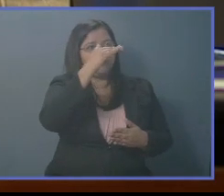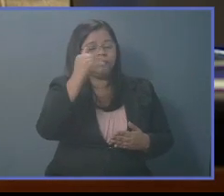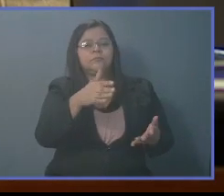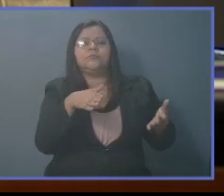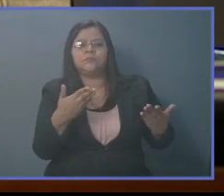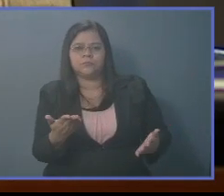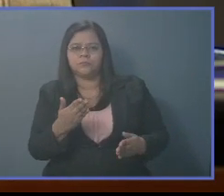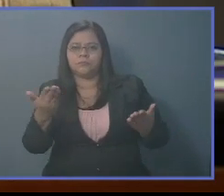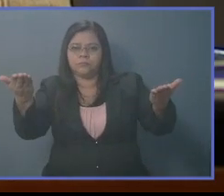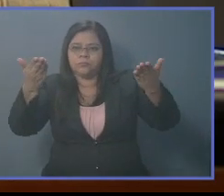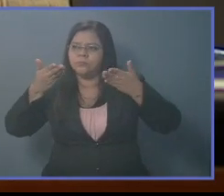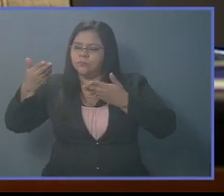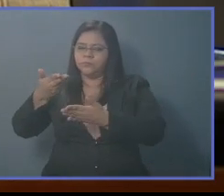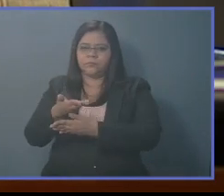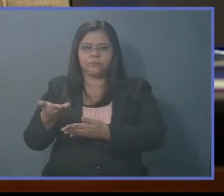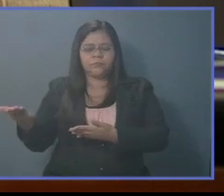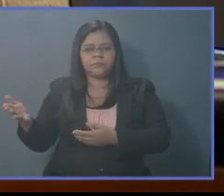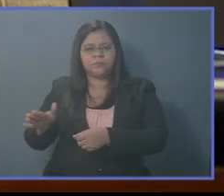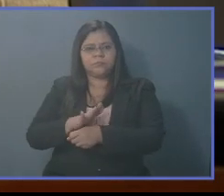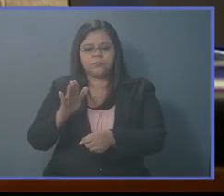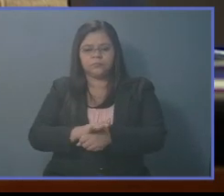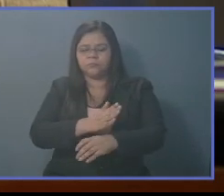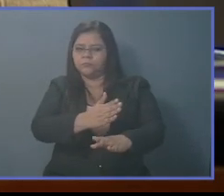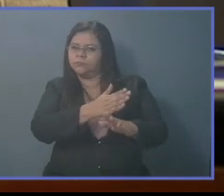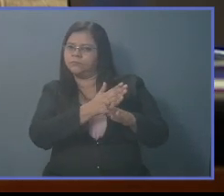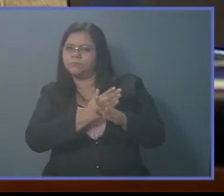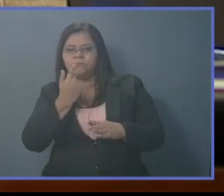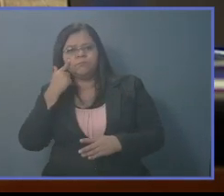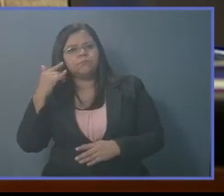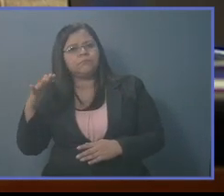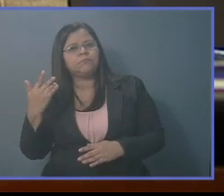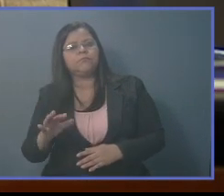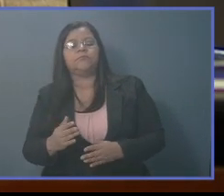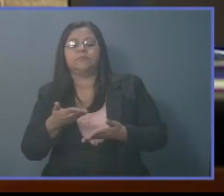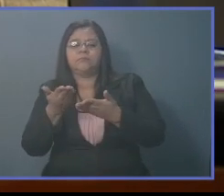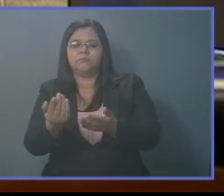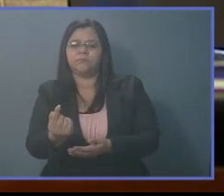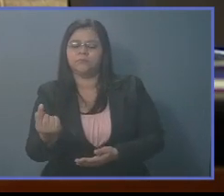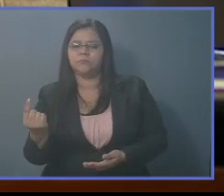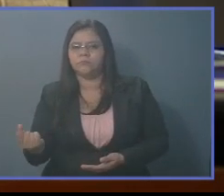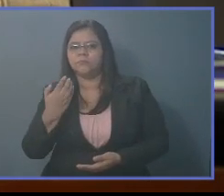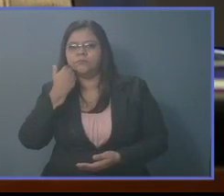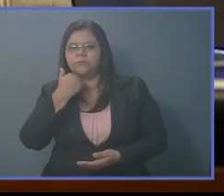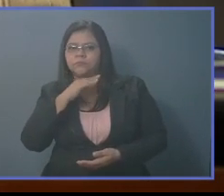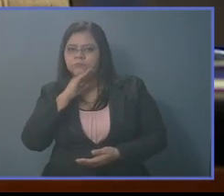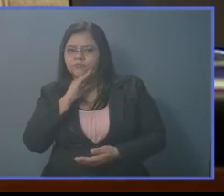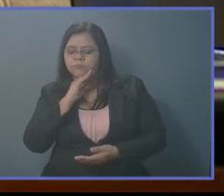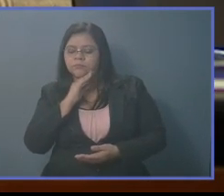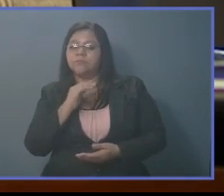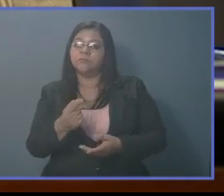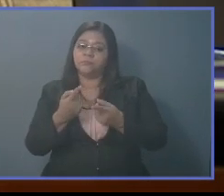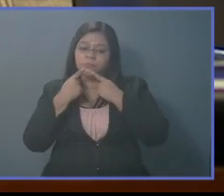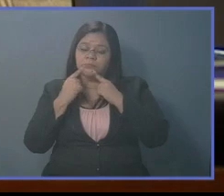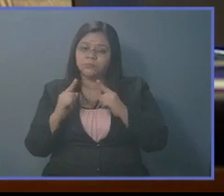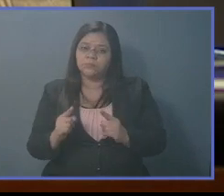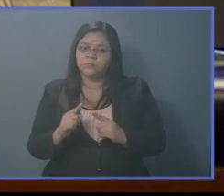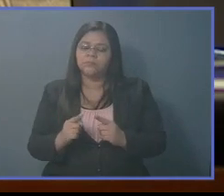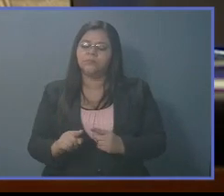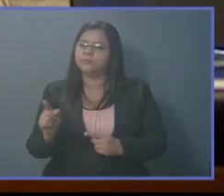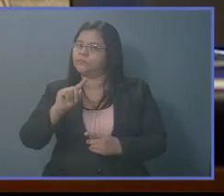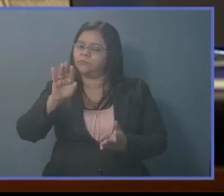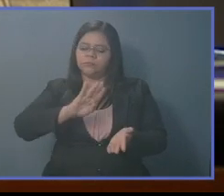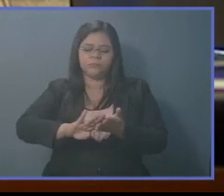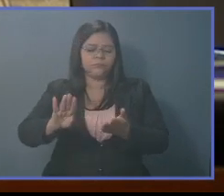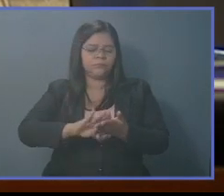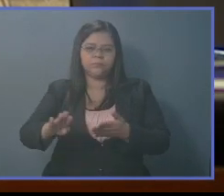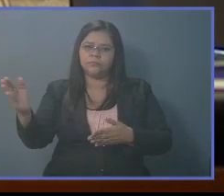los riesgos y para brindar atención a la población que pudiera resultar afectada por el COVID-19. Declárese exento del pago de derechos